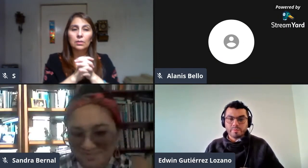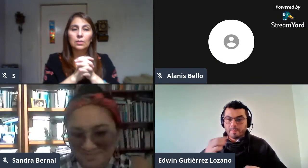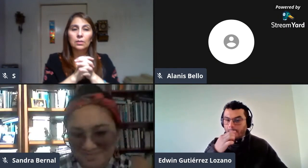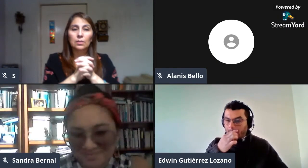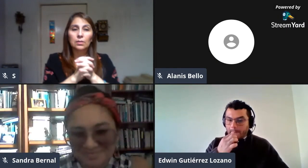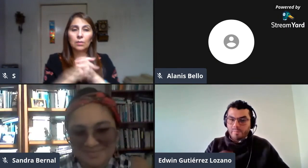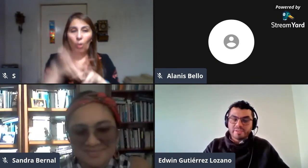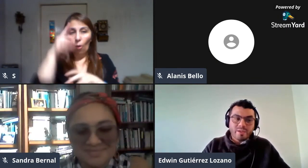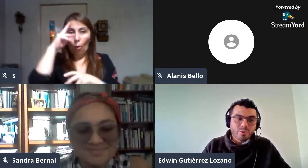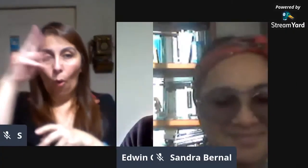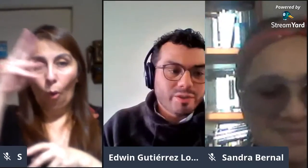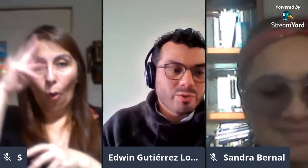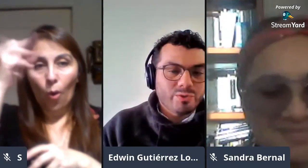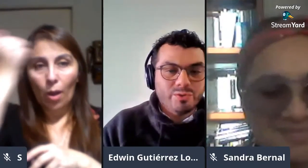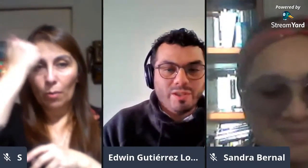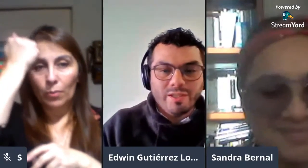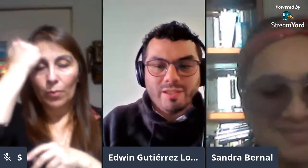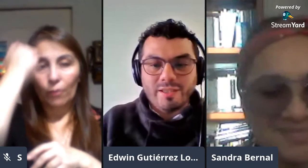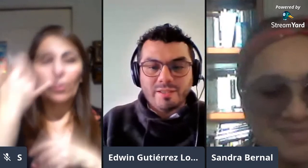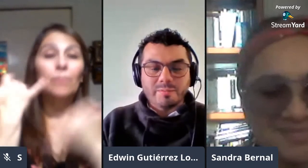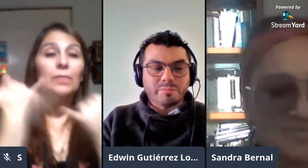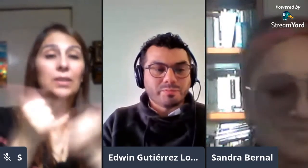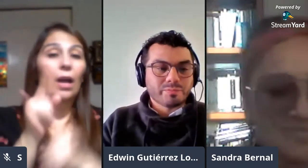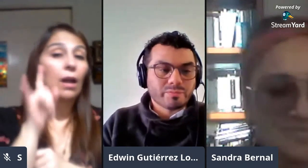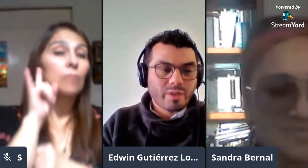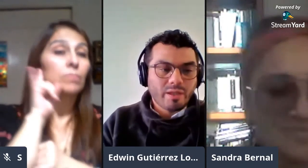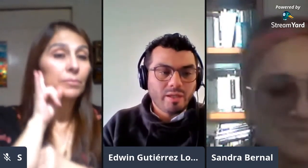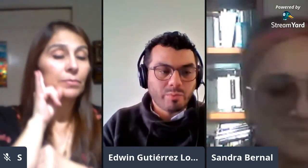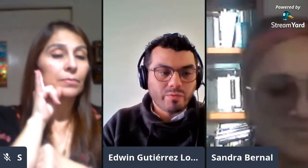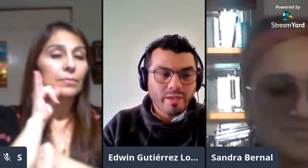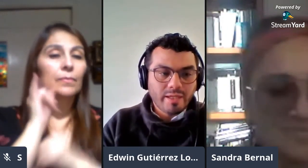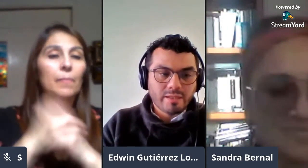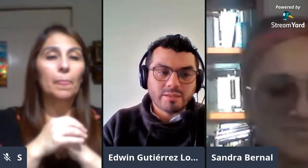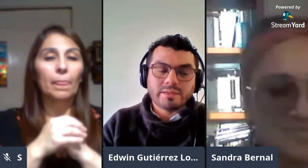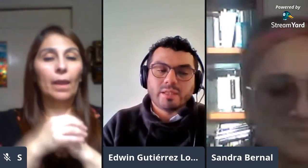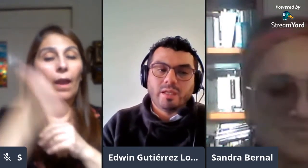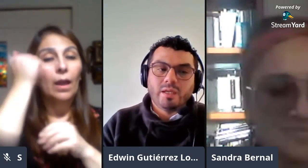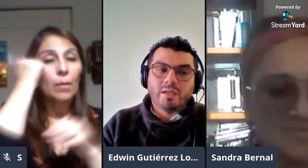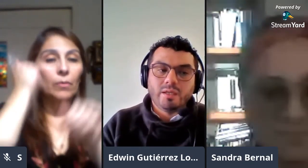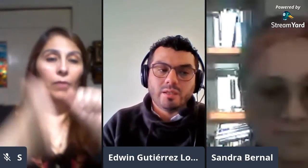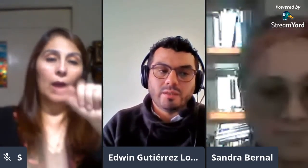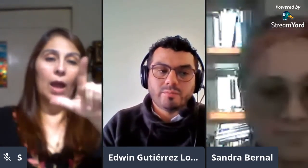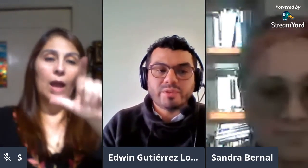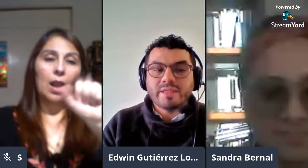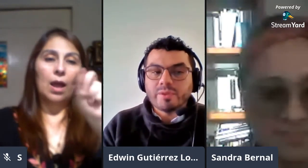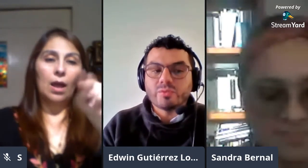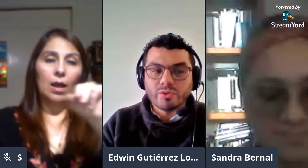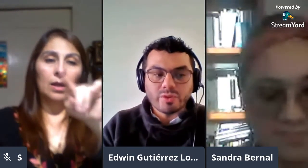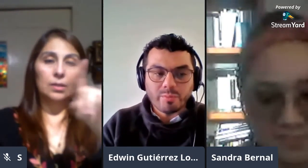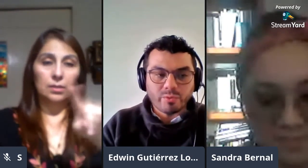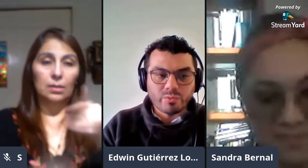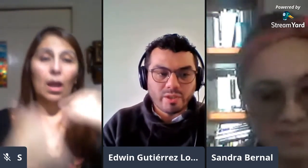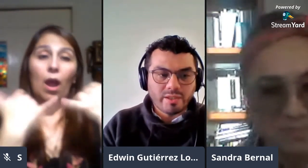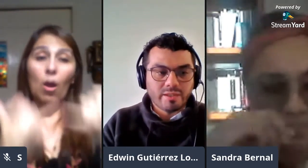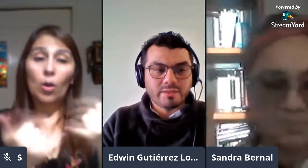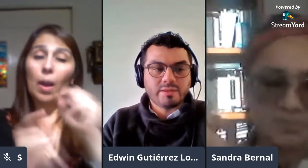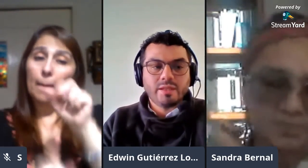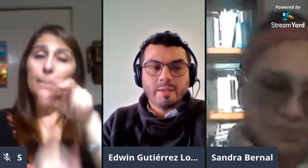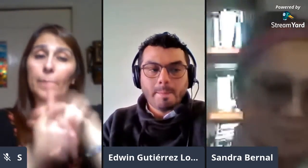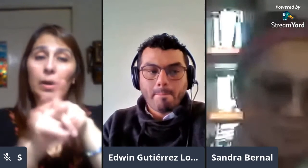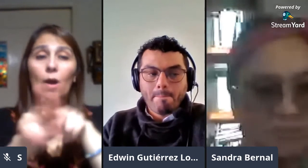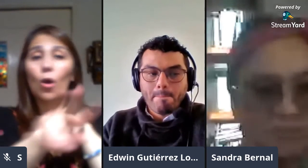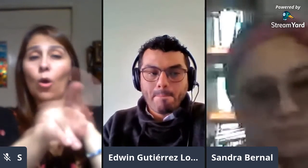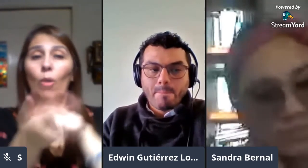Hola, profe. Pues ya oyendo a la profe Alanis, pues también surge otra pregunta, y